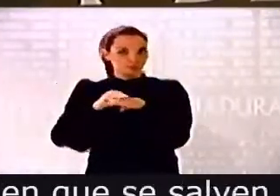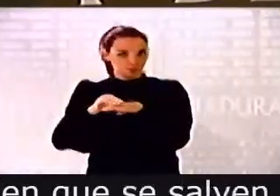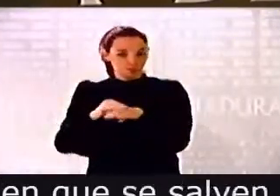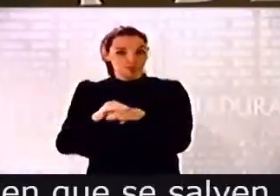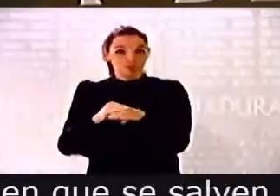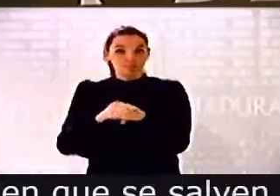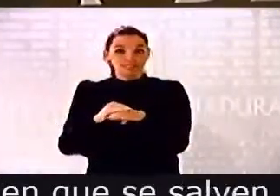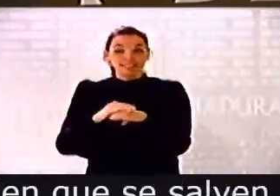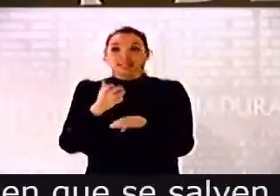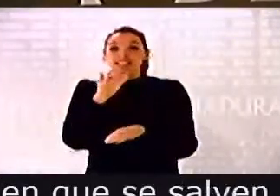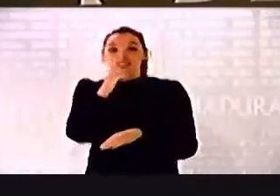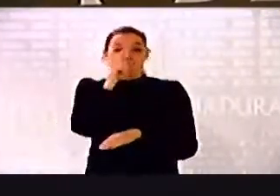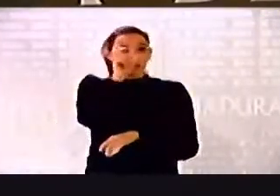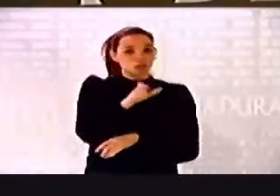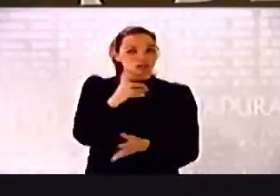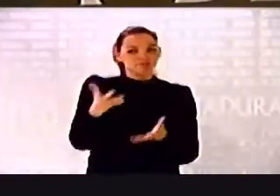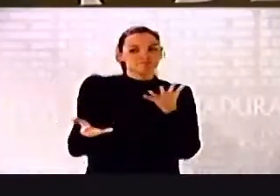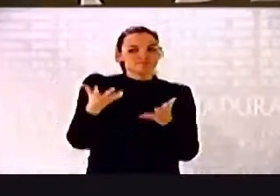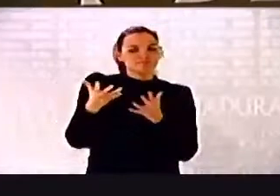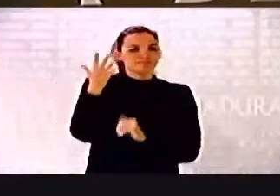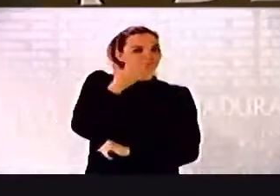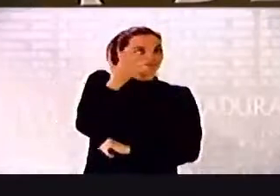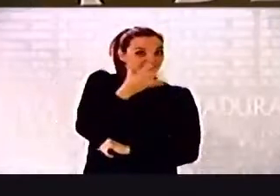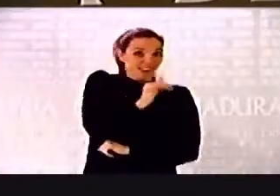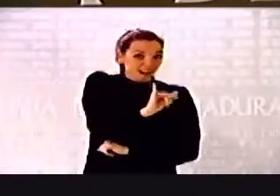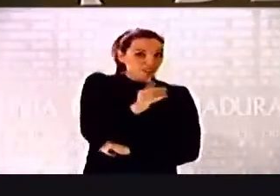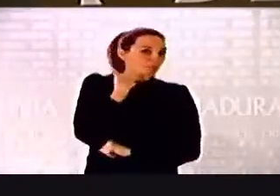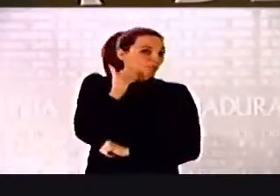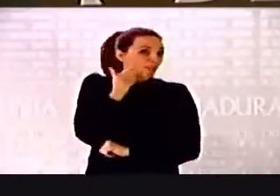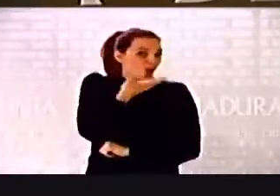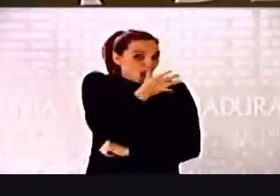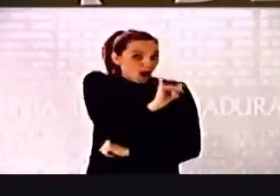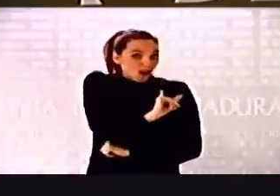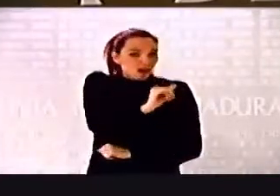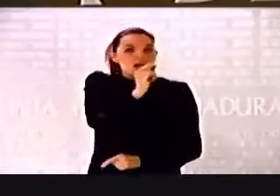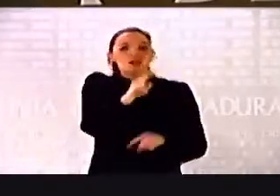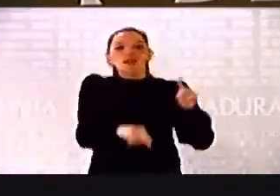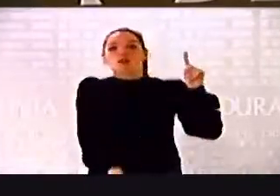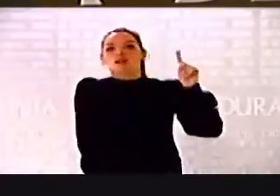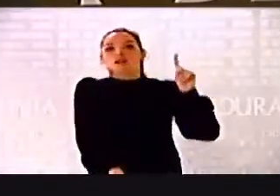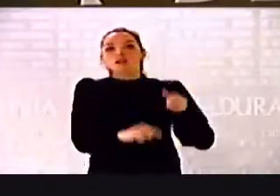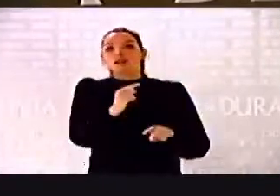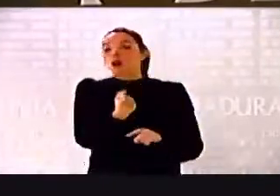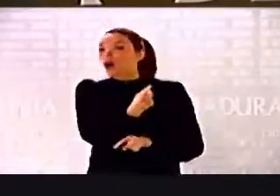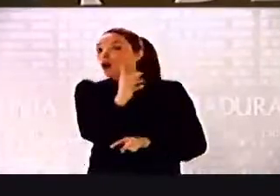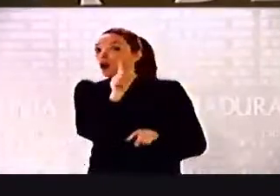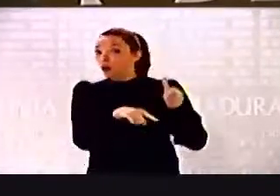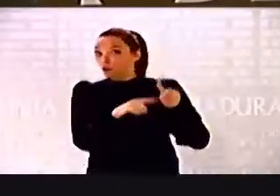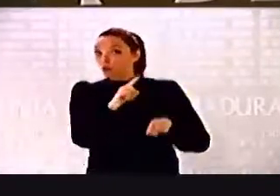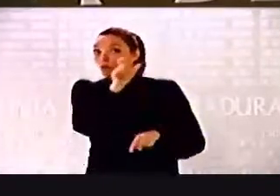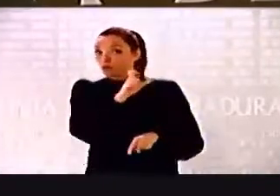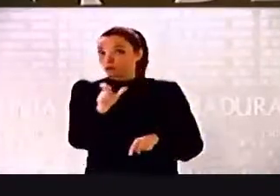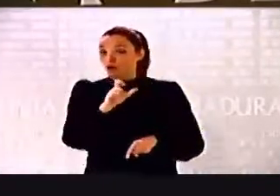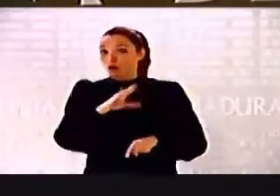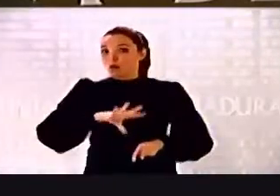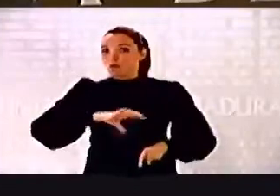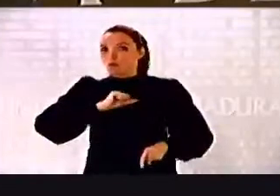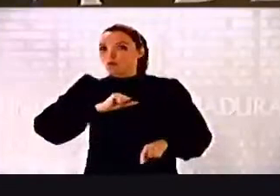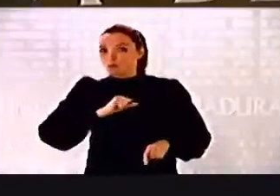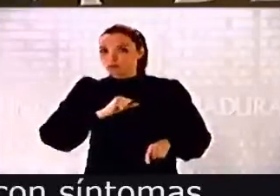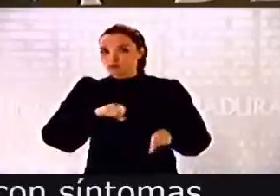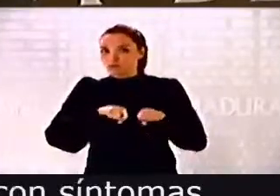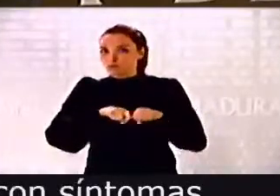Porque si no se siente segura la persona, hay gente que con síntomas compatibles con un infarto agudo de